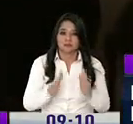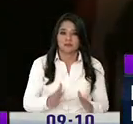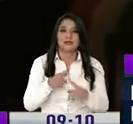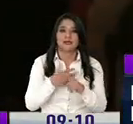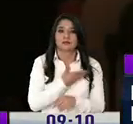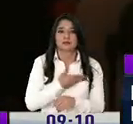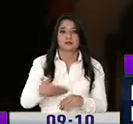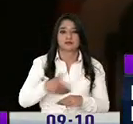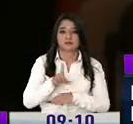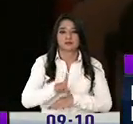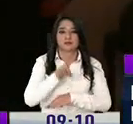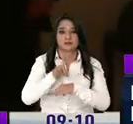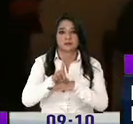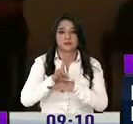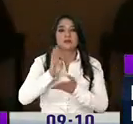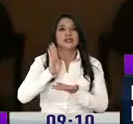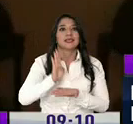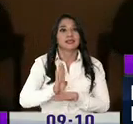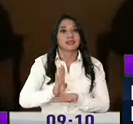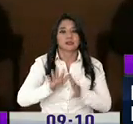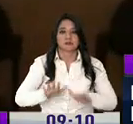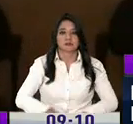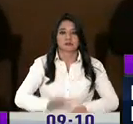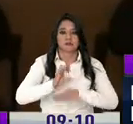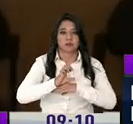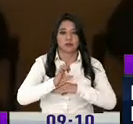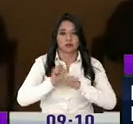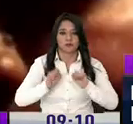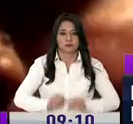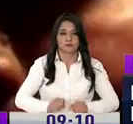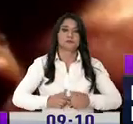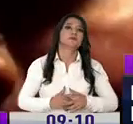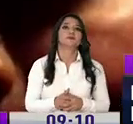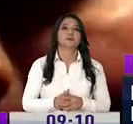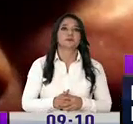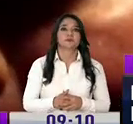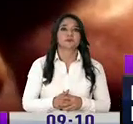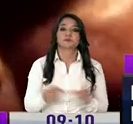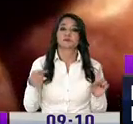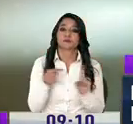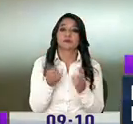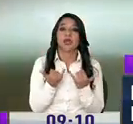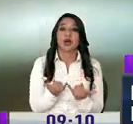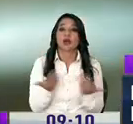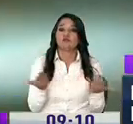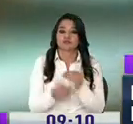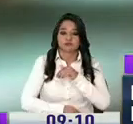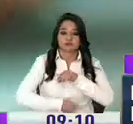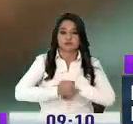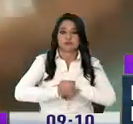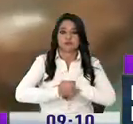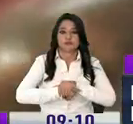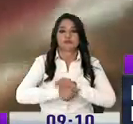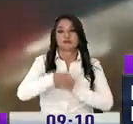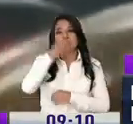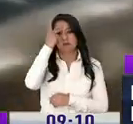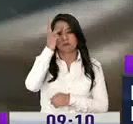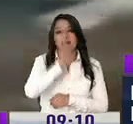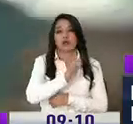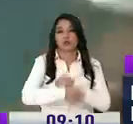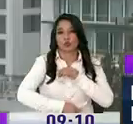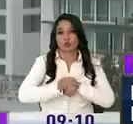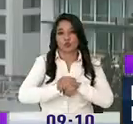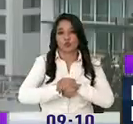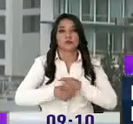expresidente del directorio del Instituto Ecuatoriano de Seguridad Social, IES. González actualmente se encuentra prófugo de la justicia